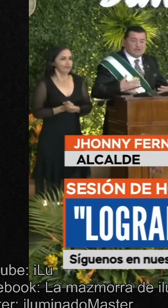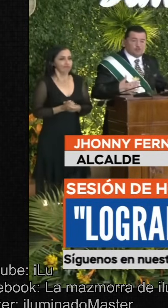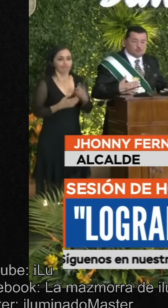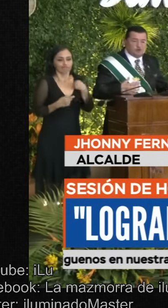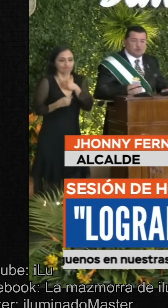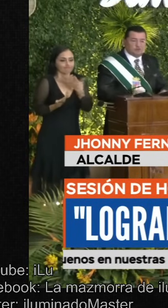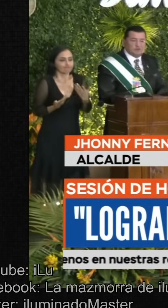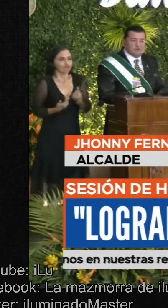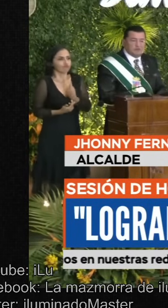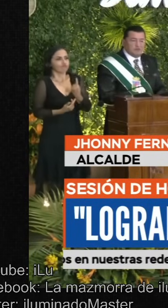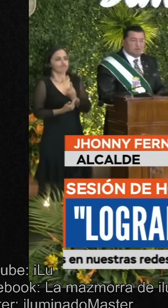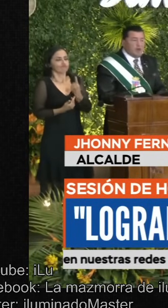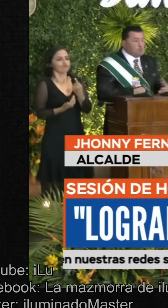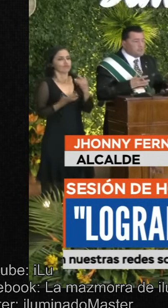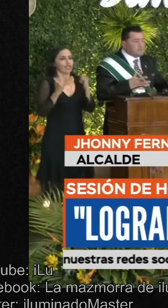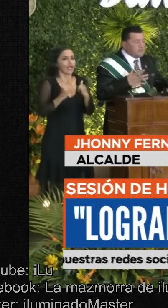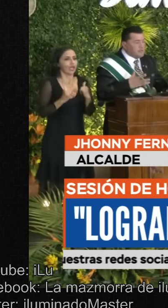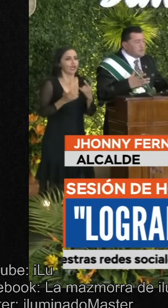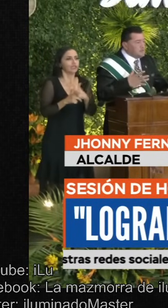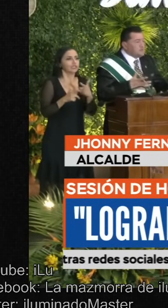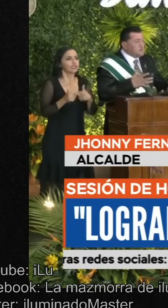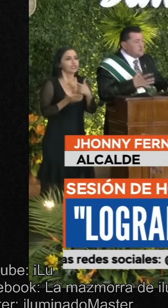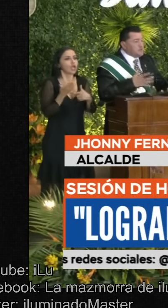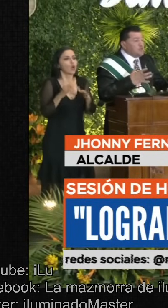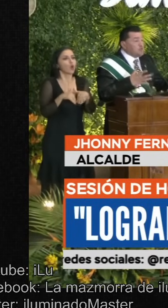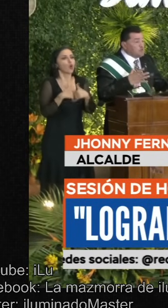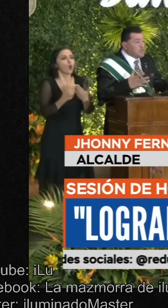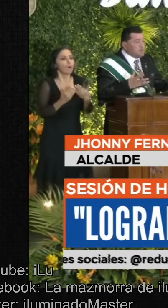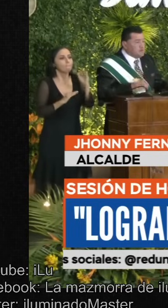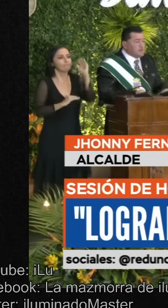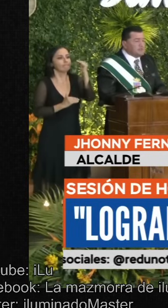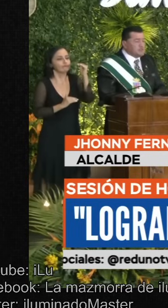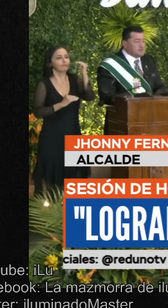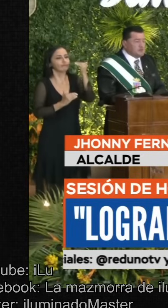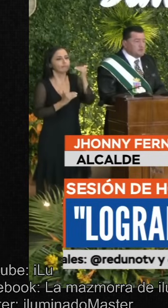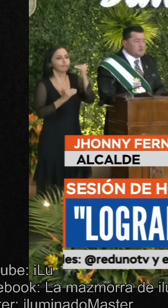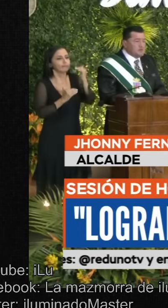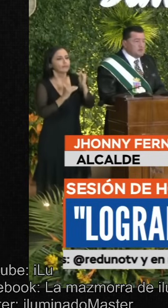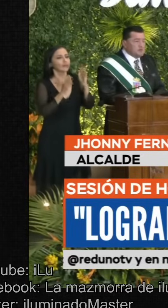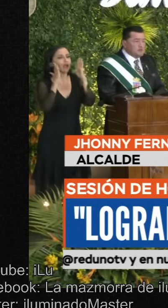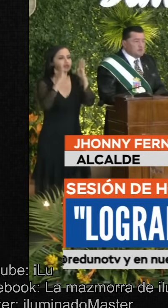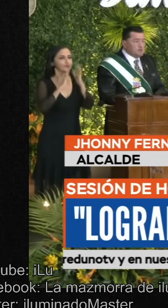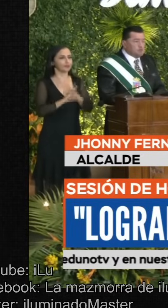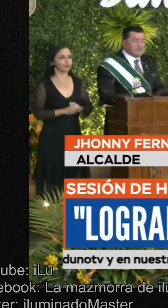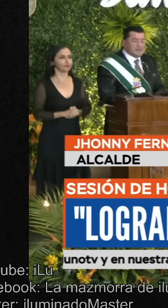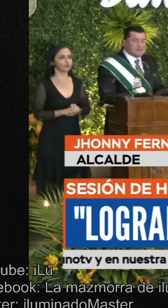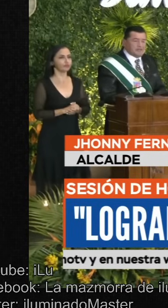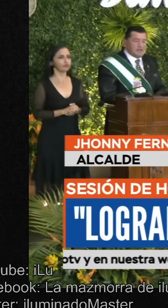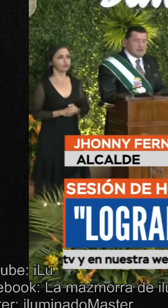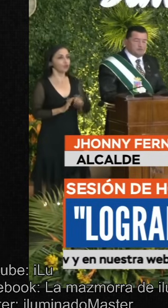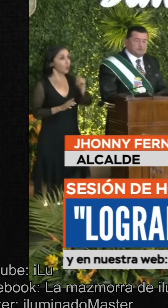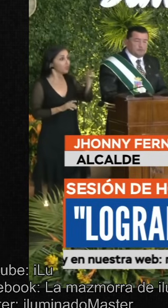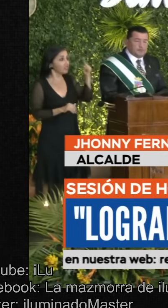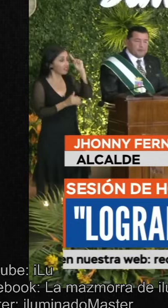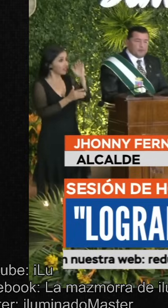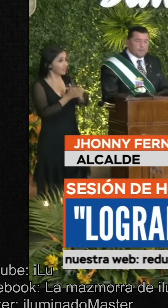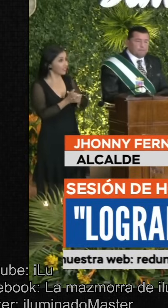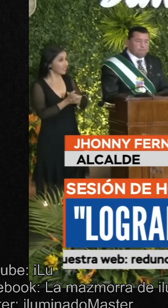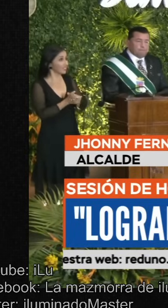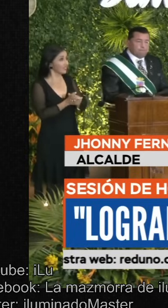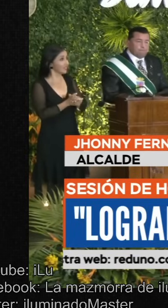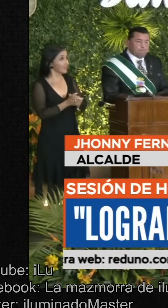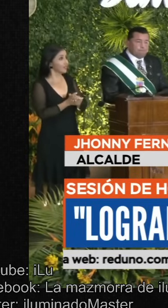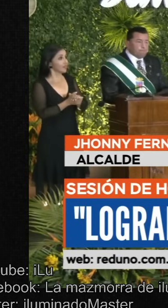estamos quedando solos. Vamos a tener que ir disminuyendo la atención. ¿Usted cree que era